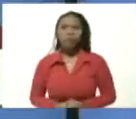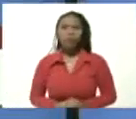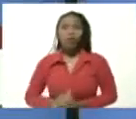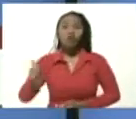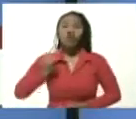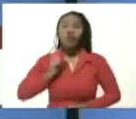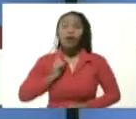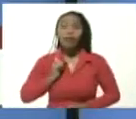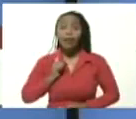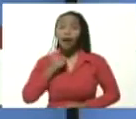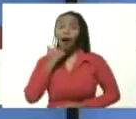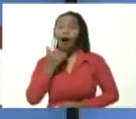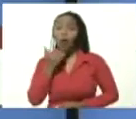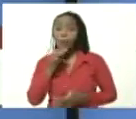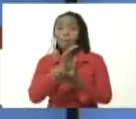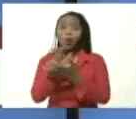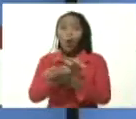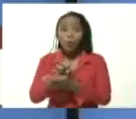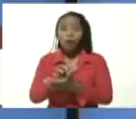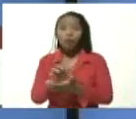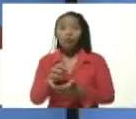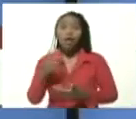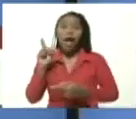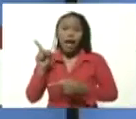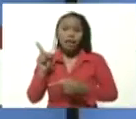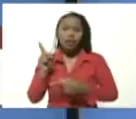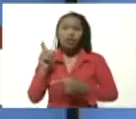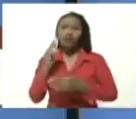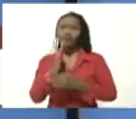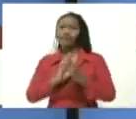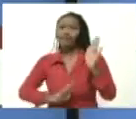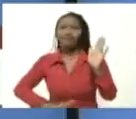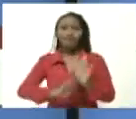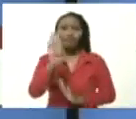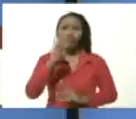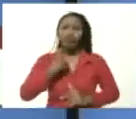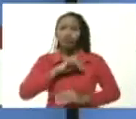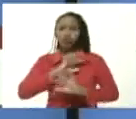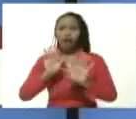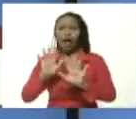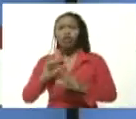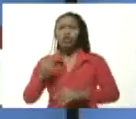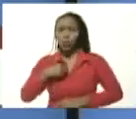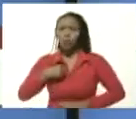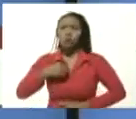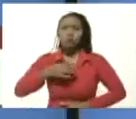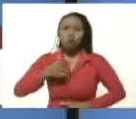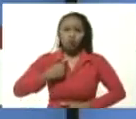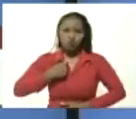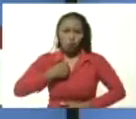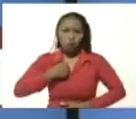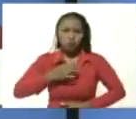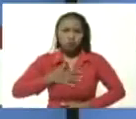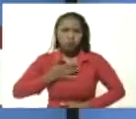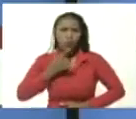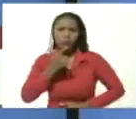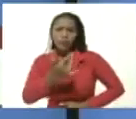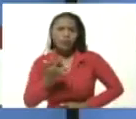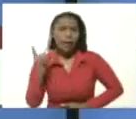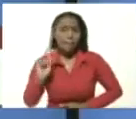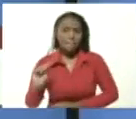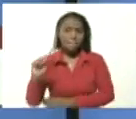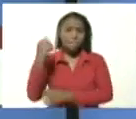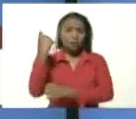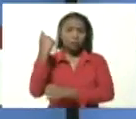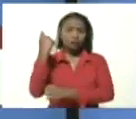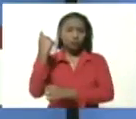cualquier impasse ocurrido, yo creo que eso está superado y recontrasuperado. Yo te puedo decir de primera